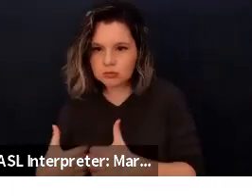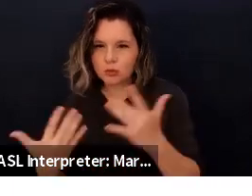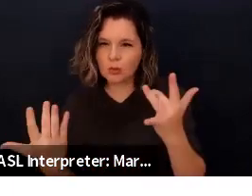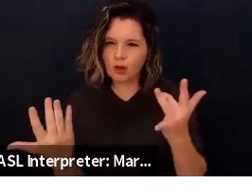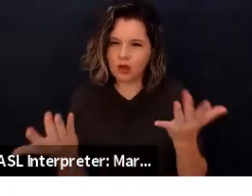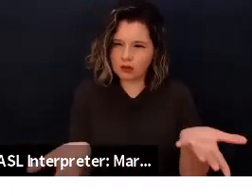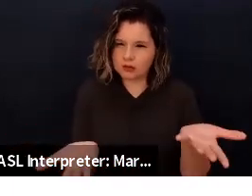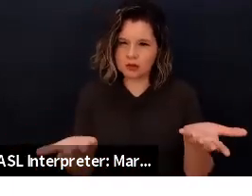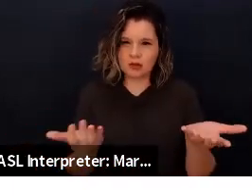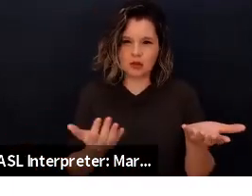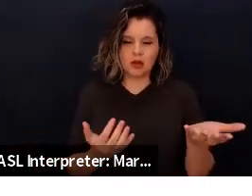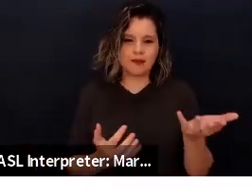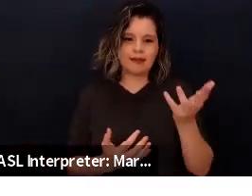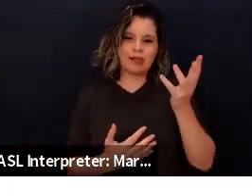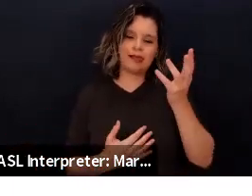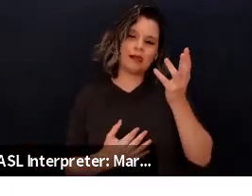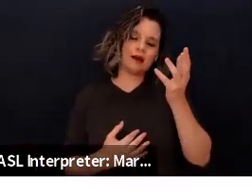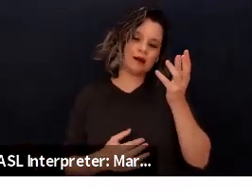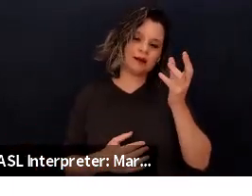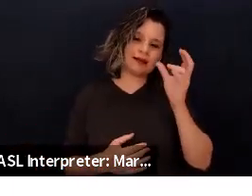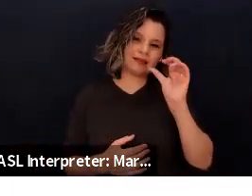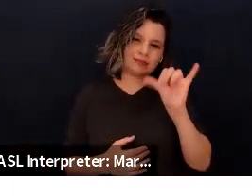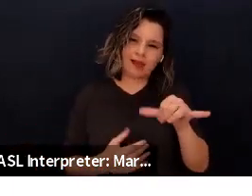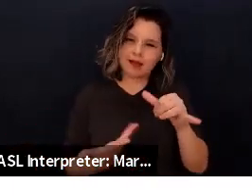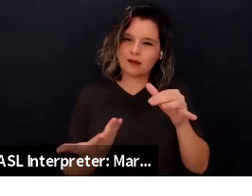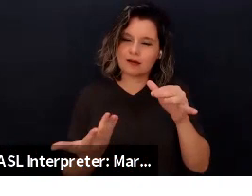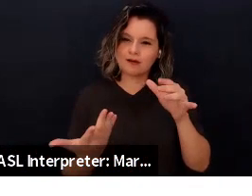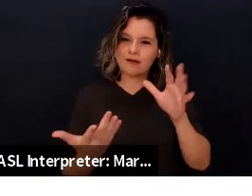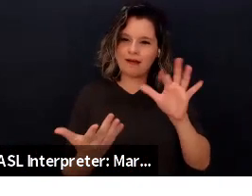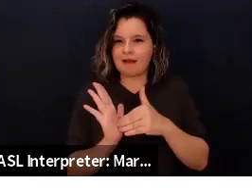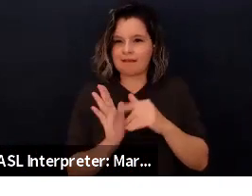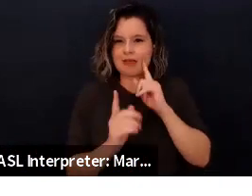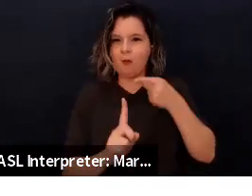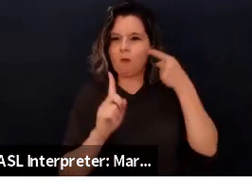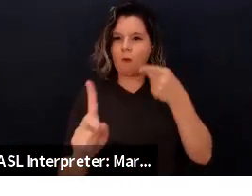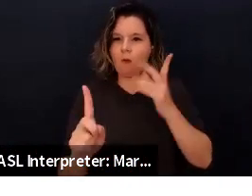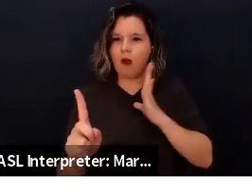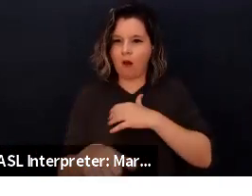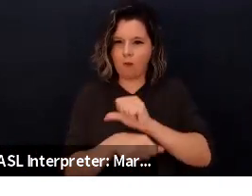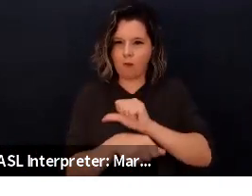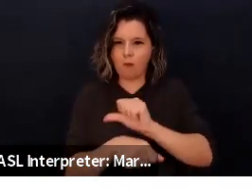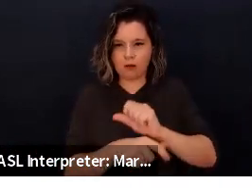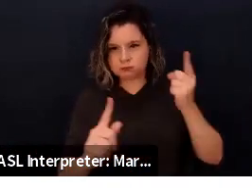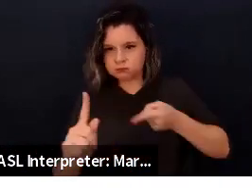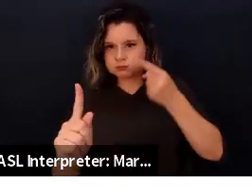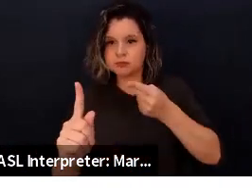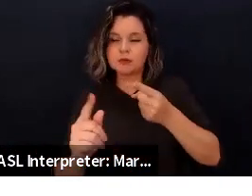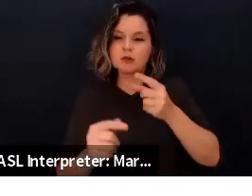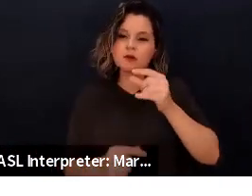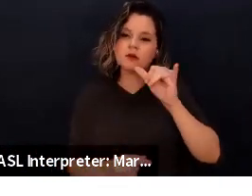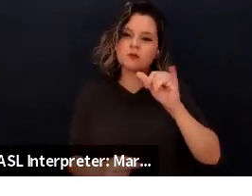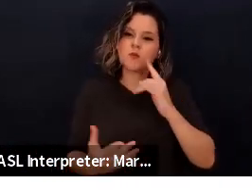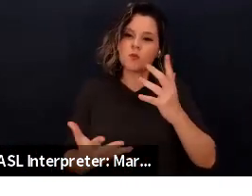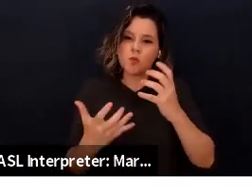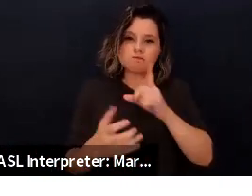Y eso es en que, otra vez, esa es la meta de nuestro trabajo y nosotros creemos que sí